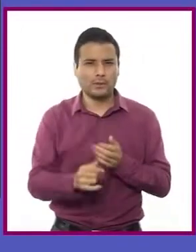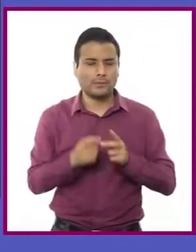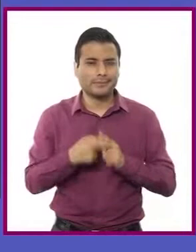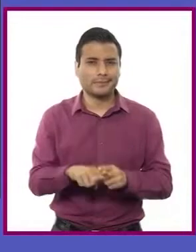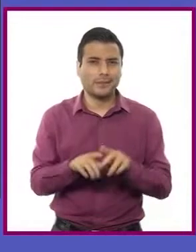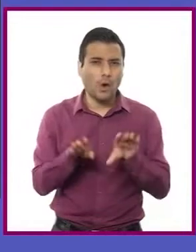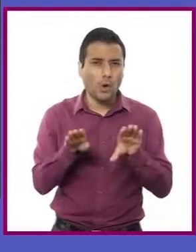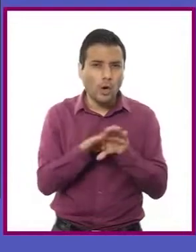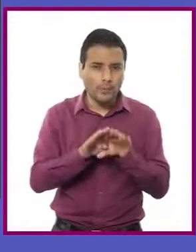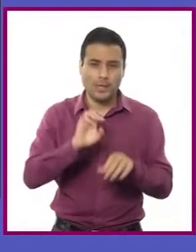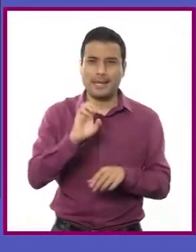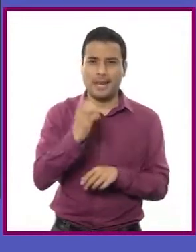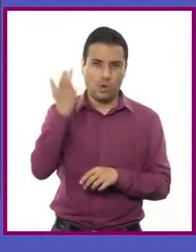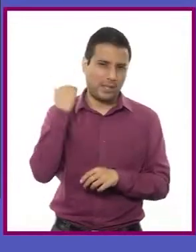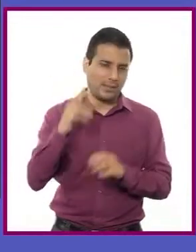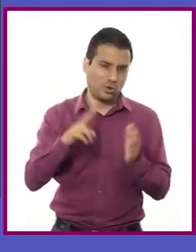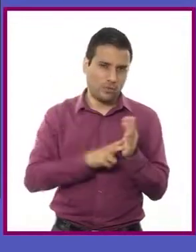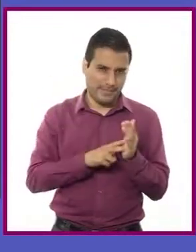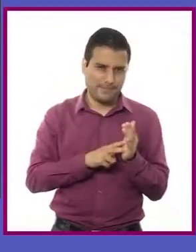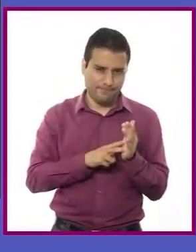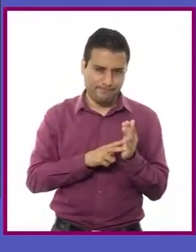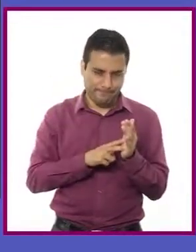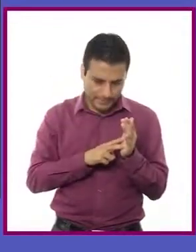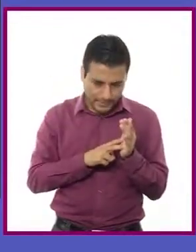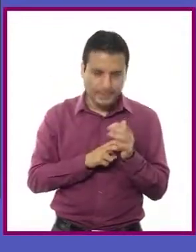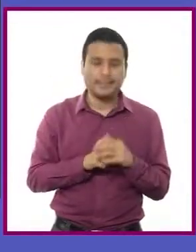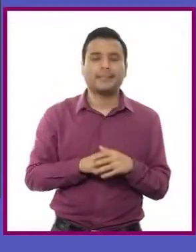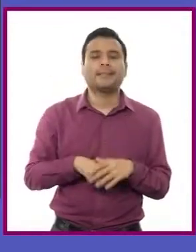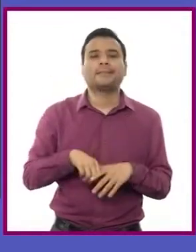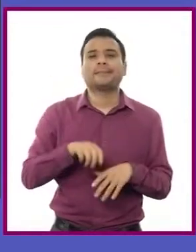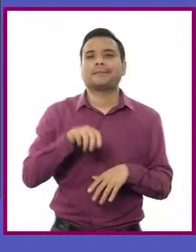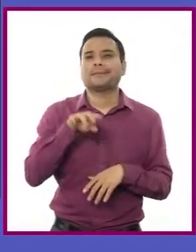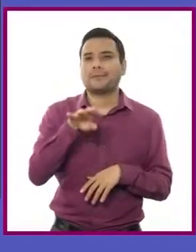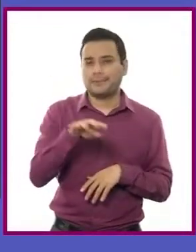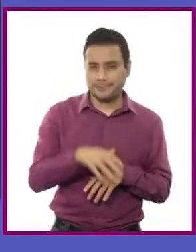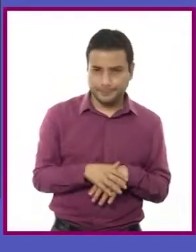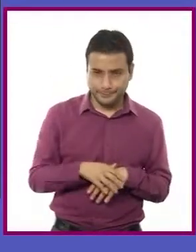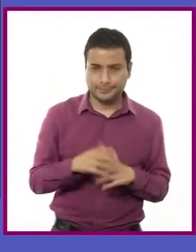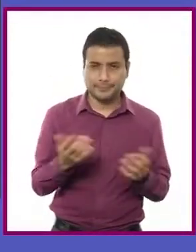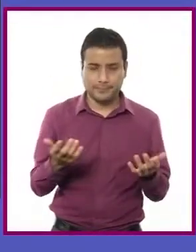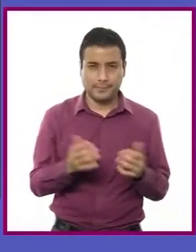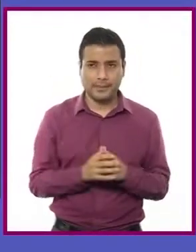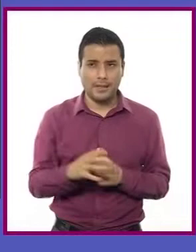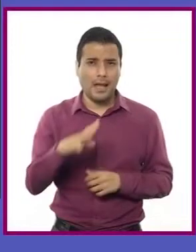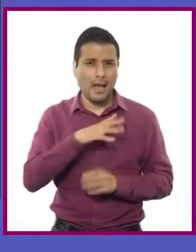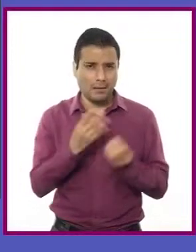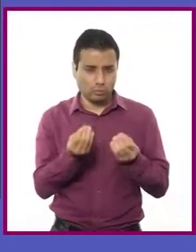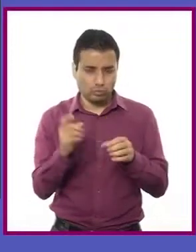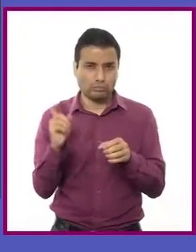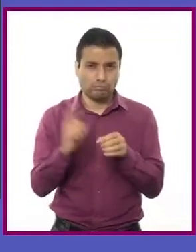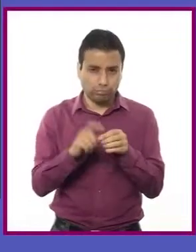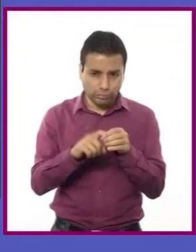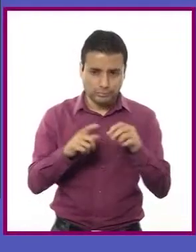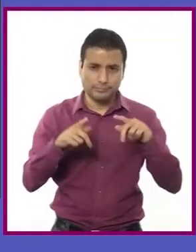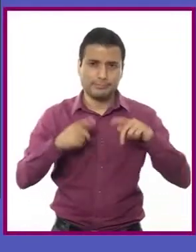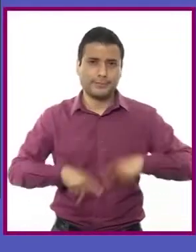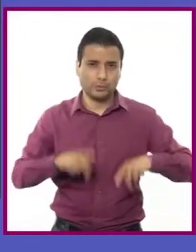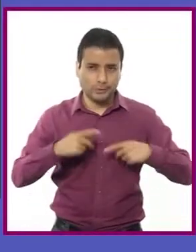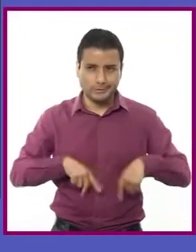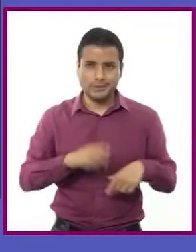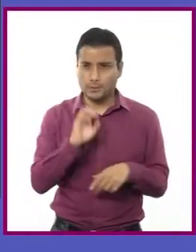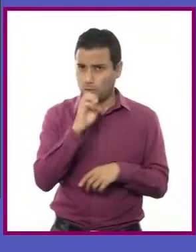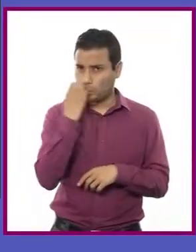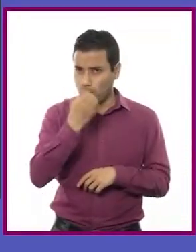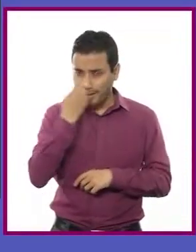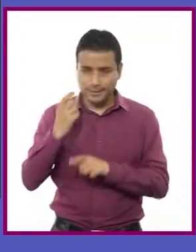partir de enero del año pasado y bueno, afortunadamente ha tenido mucho éxito y hemos tenido más miembros de diferentes instituciones como